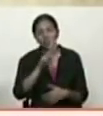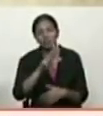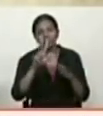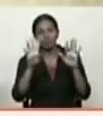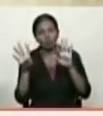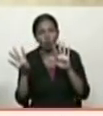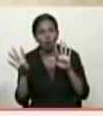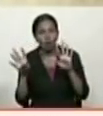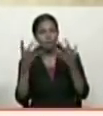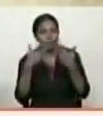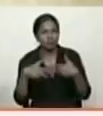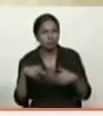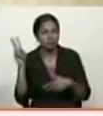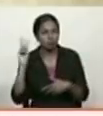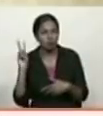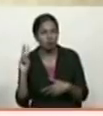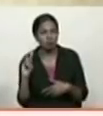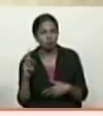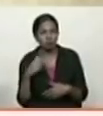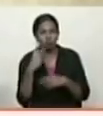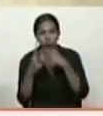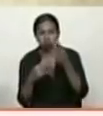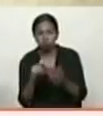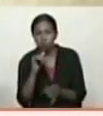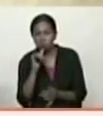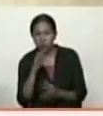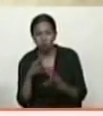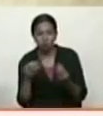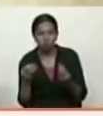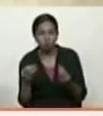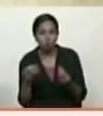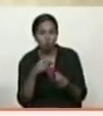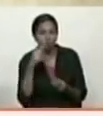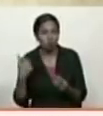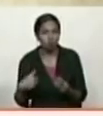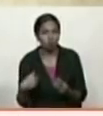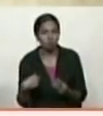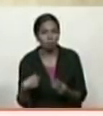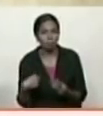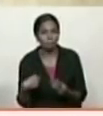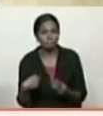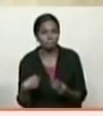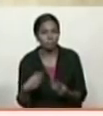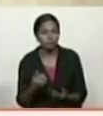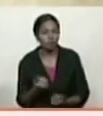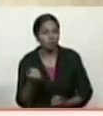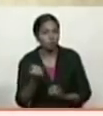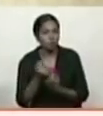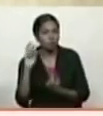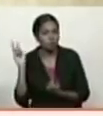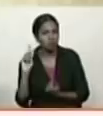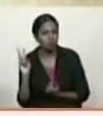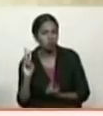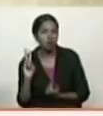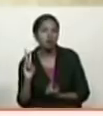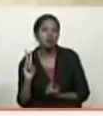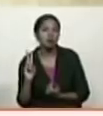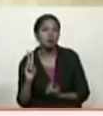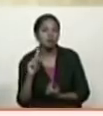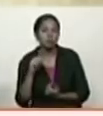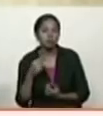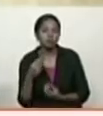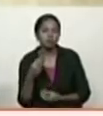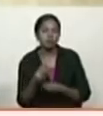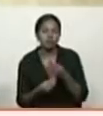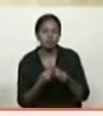productiva, exportable de Venezuela para que desde Rusia importen producción venezolana, para que se pueda producir en